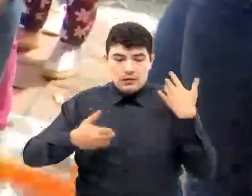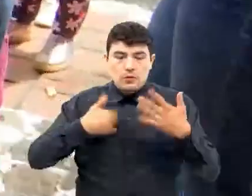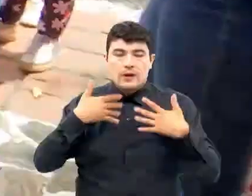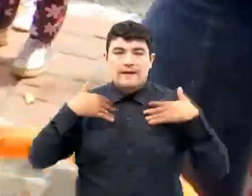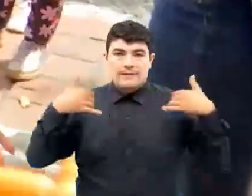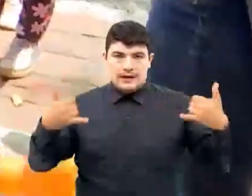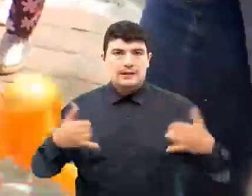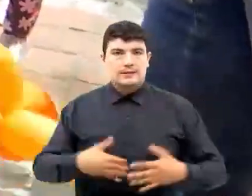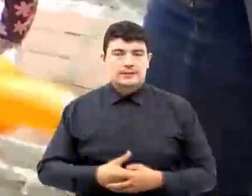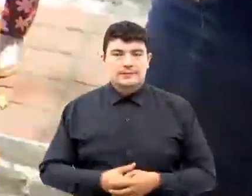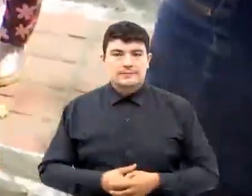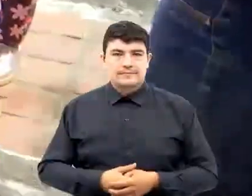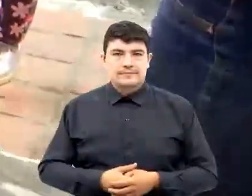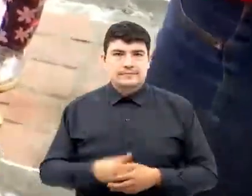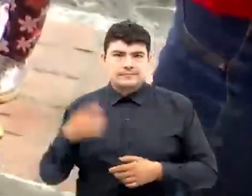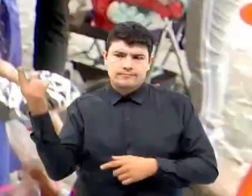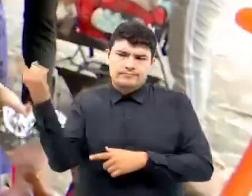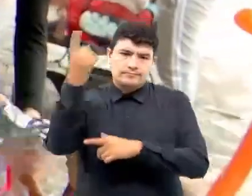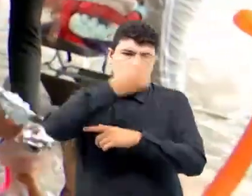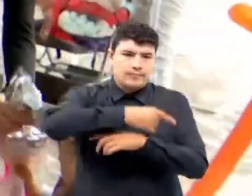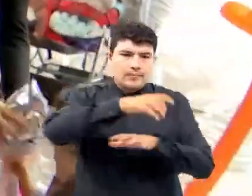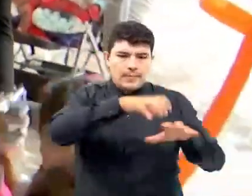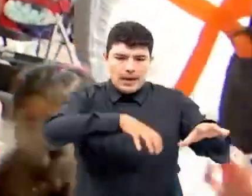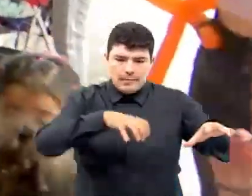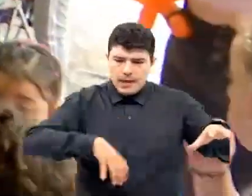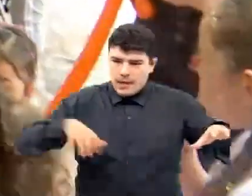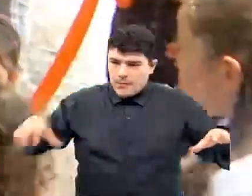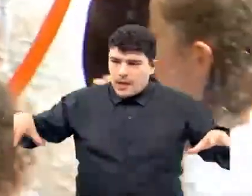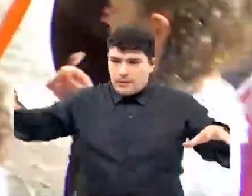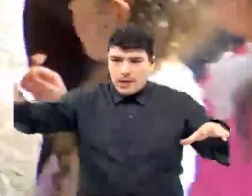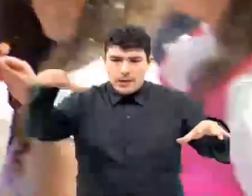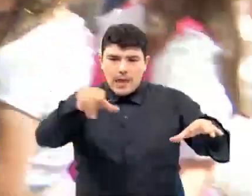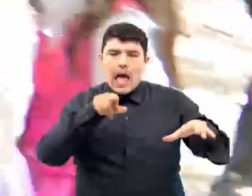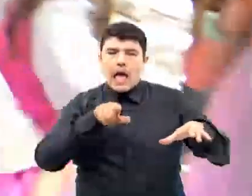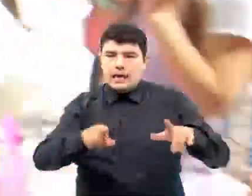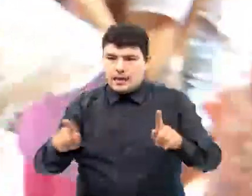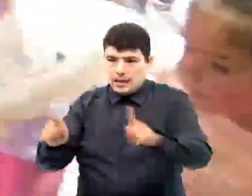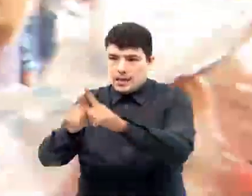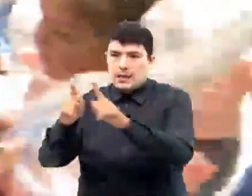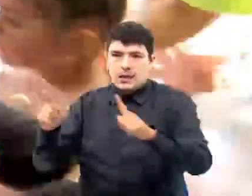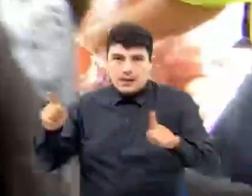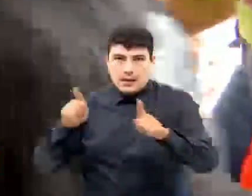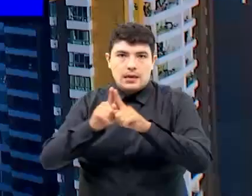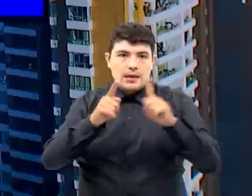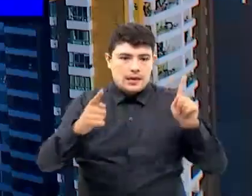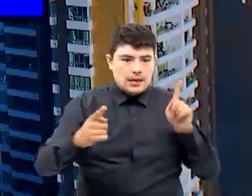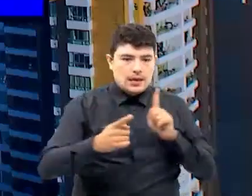realizarán varios encuentros en diferentes puntos de la ciudad, acompañados de las autoridades policiales.